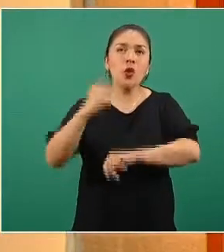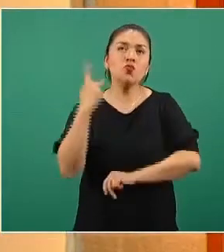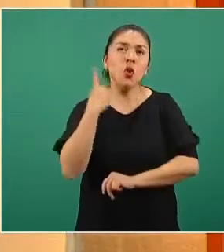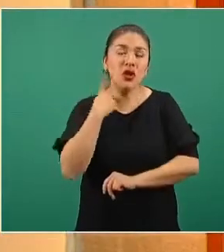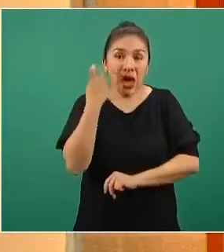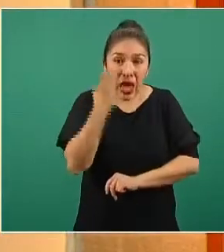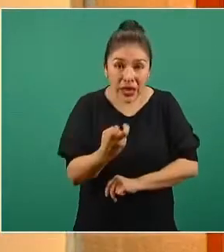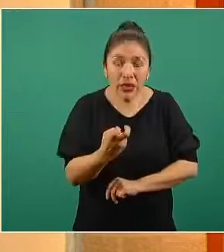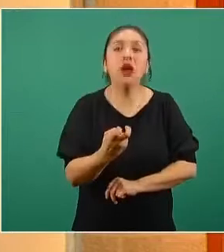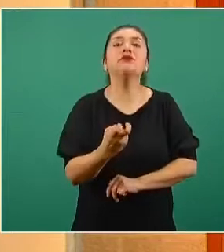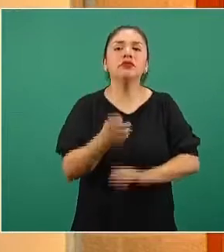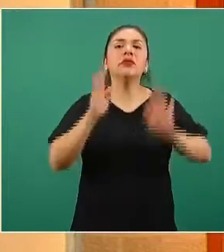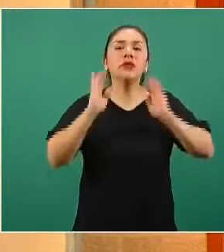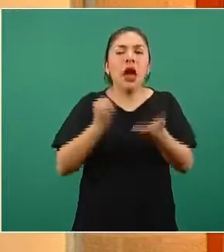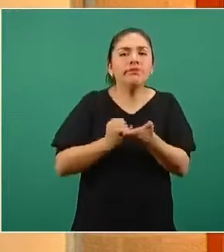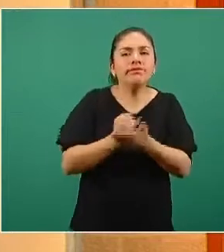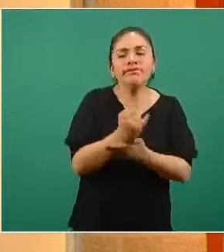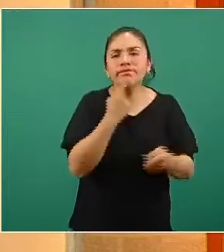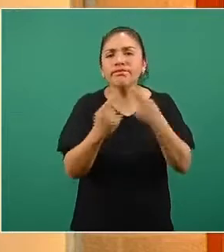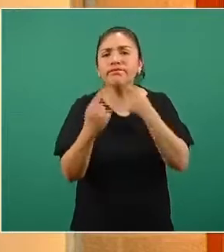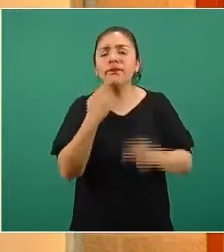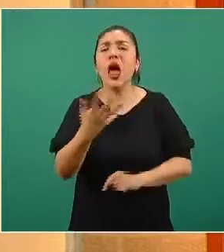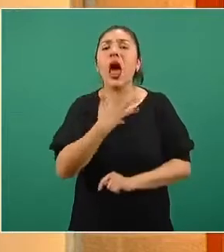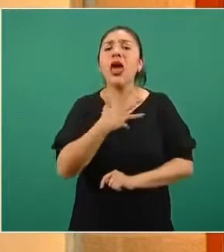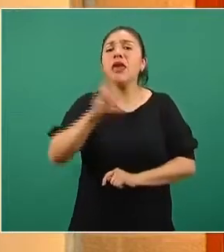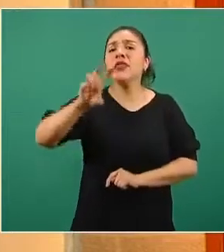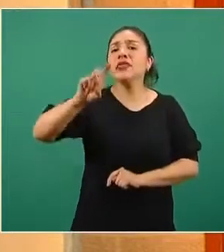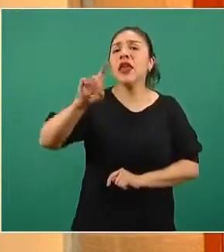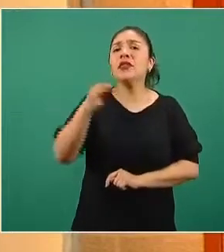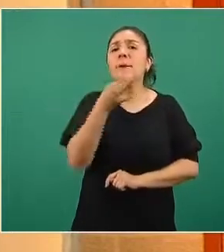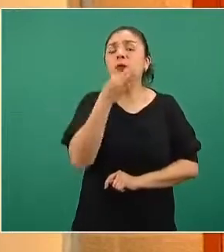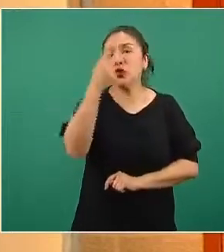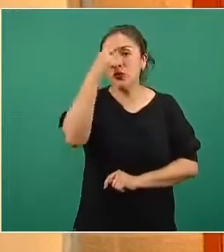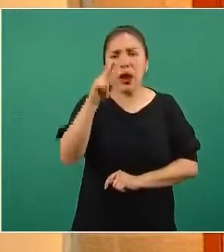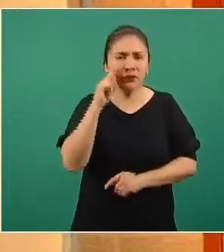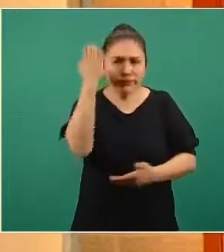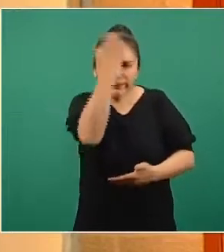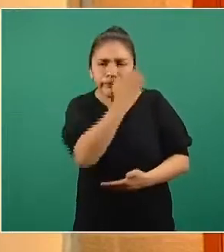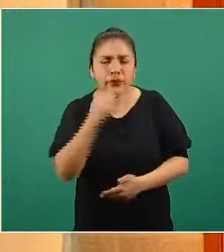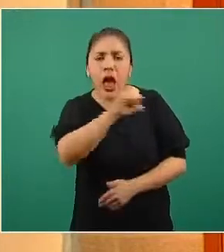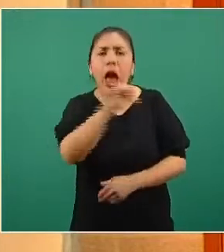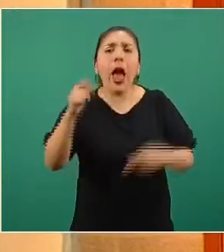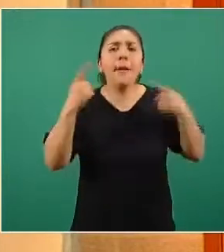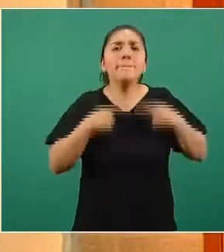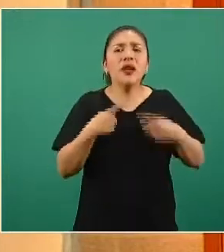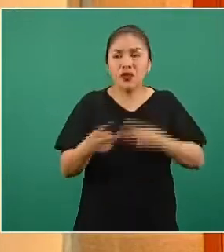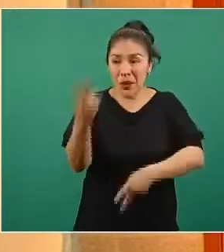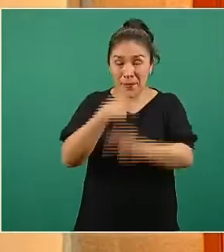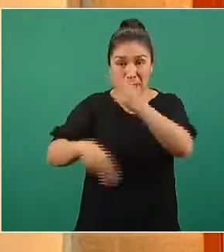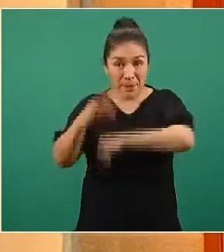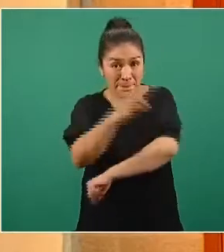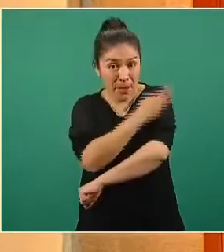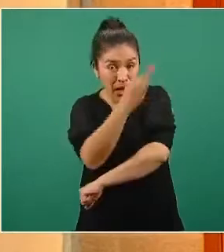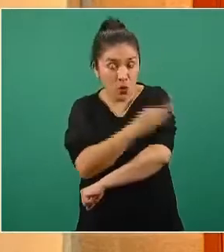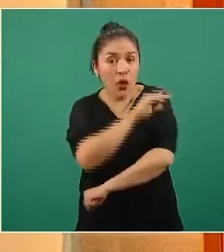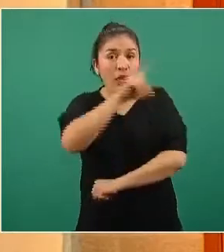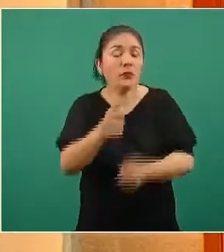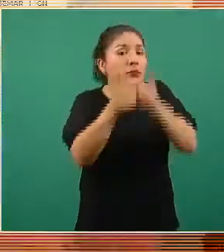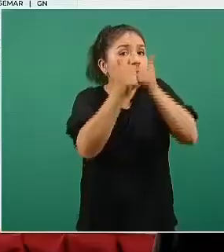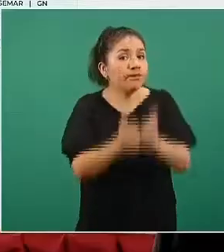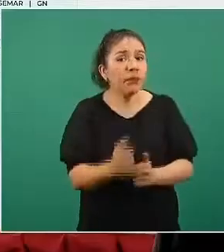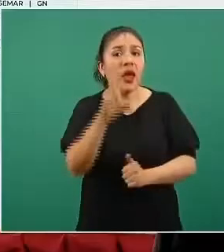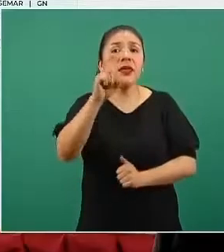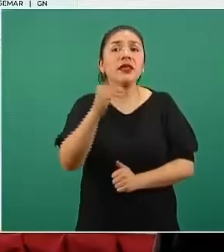se ha determinado que haya 30 minutos de observación de las personas posterior a la aplicación de la